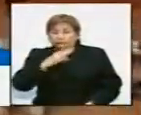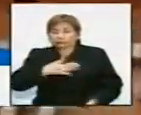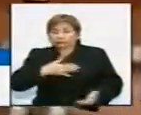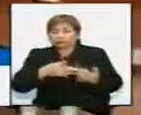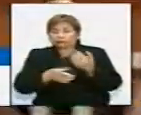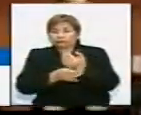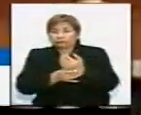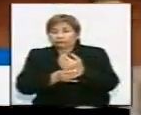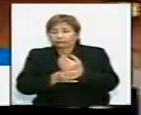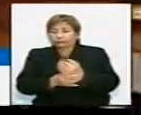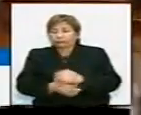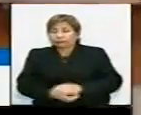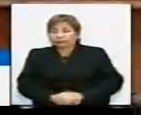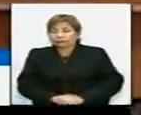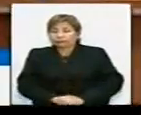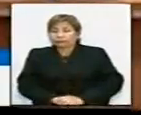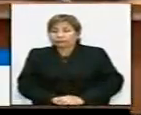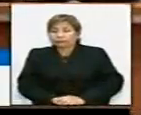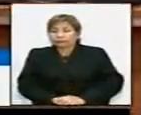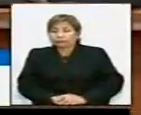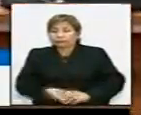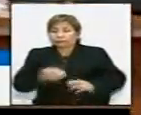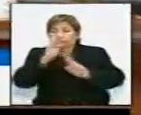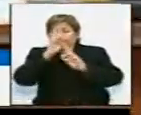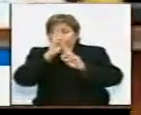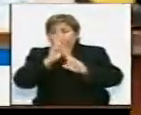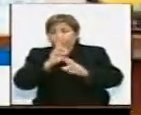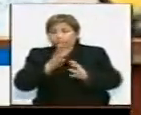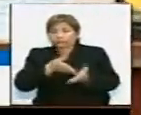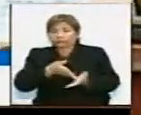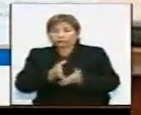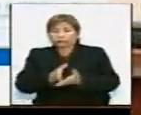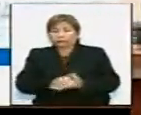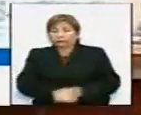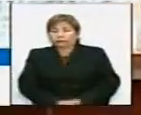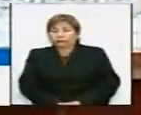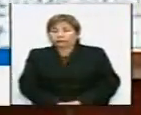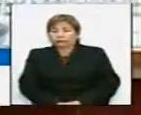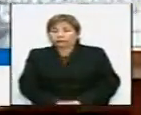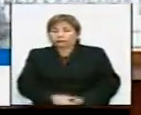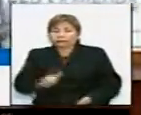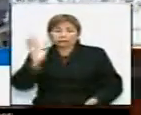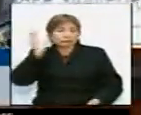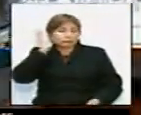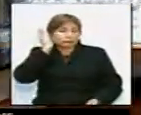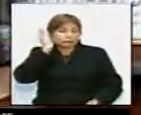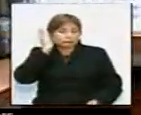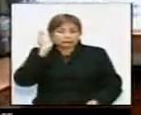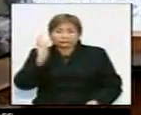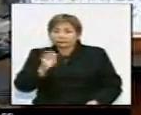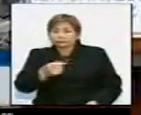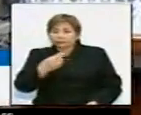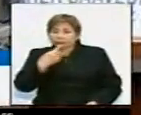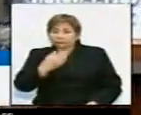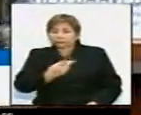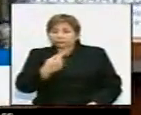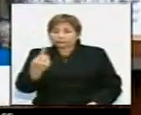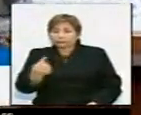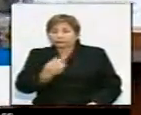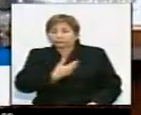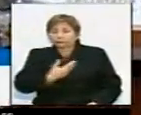médico. Y con todo respeto por su intermedio, escucho solo con los del